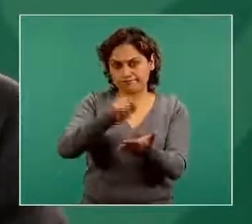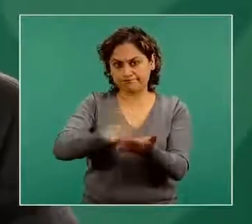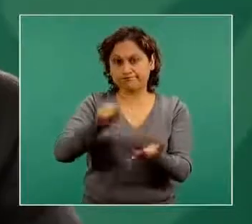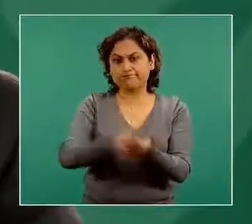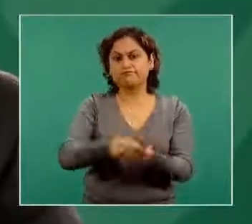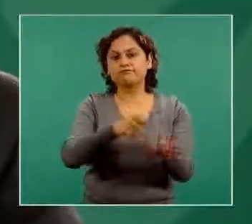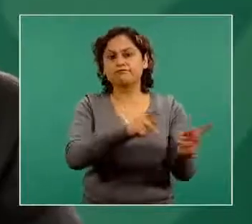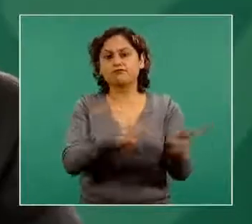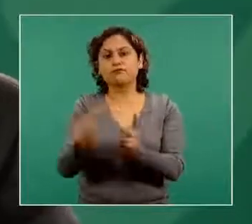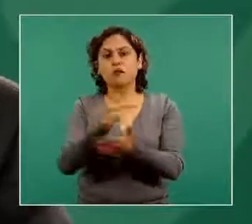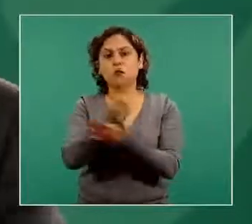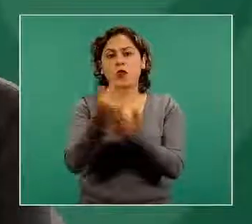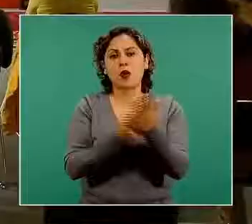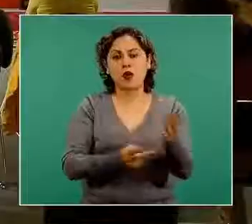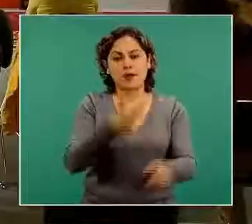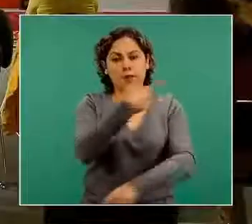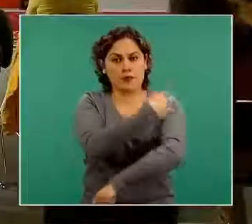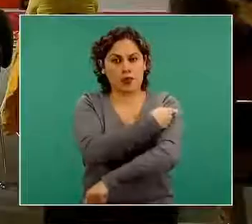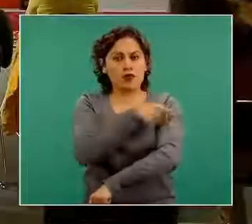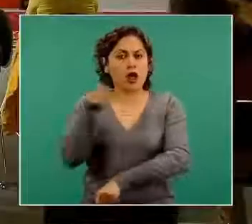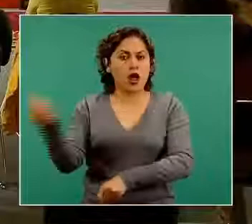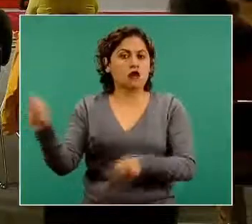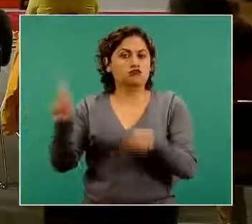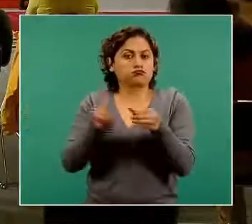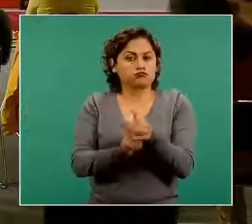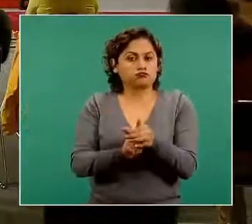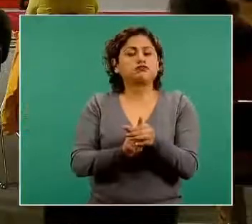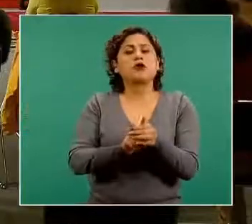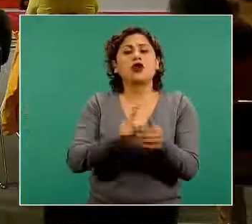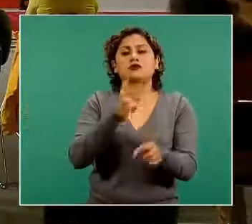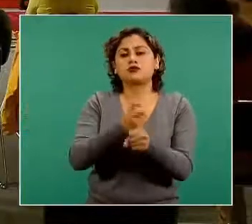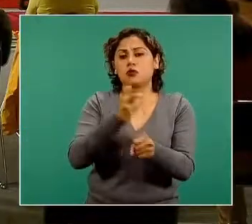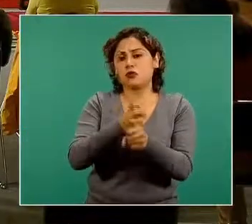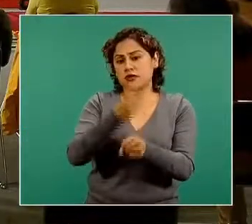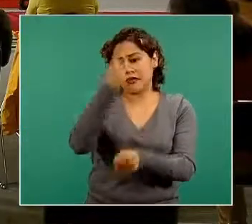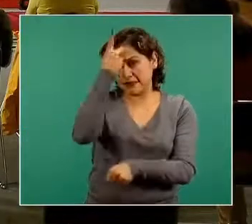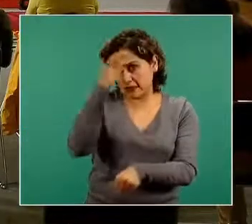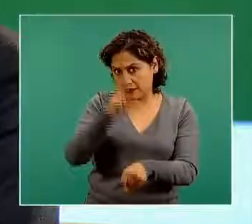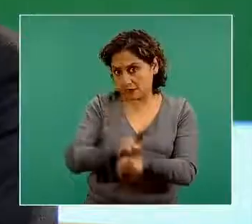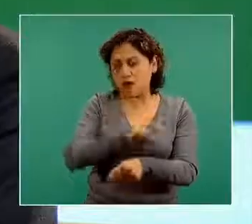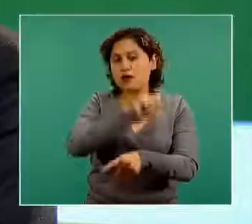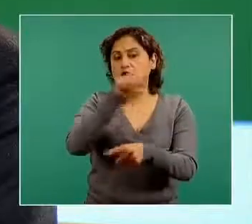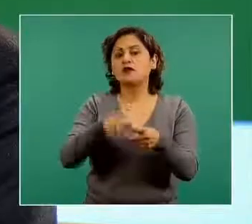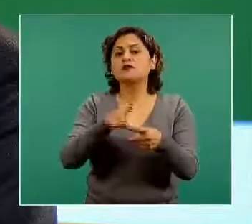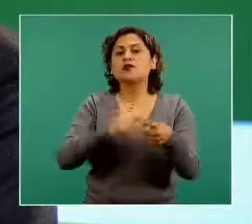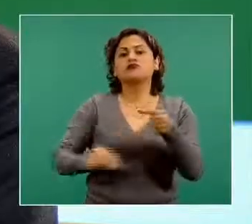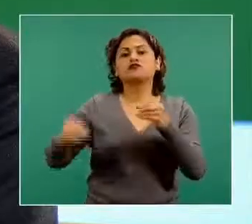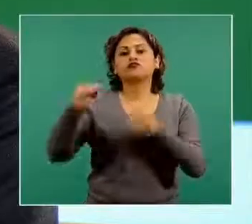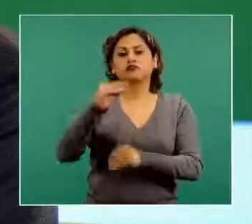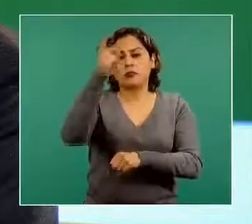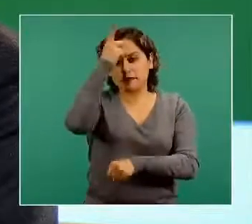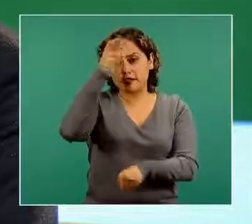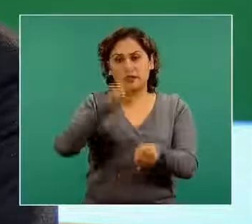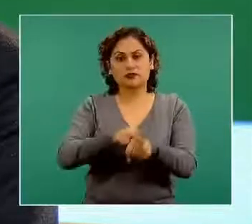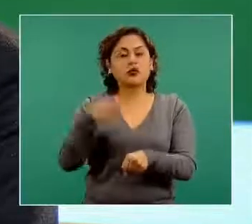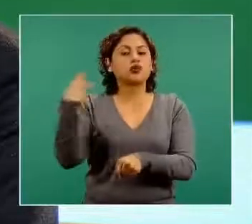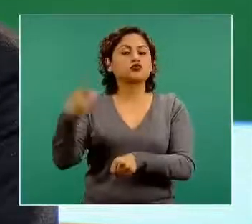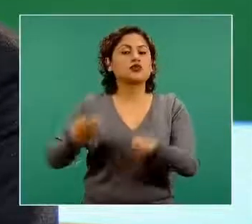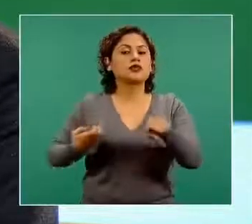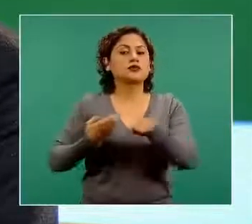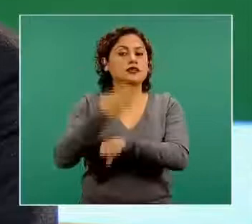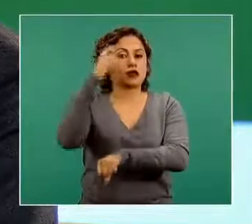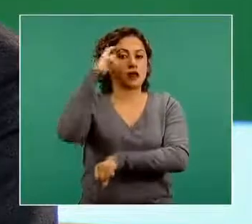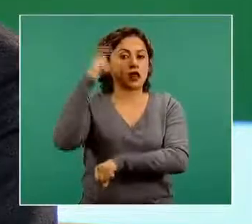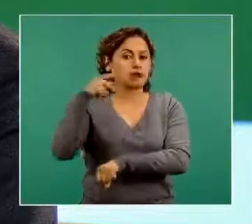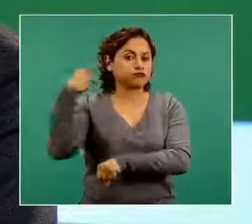empezó a trabajar en el programa y fue su directora, luego directora en Hidalgo, que es su estado natal. Ella ha sido